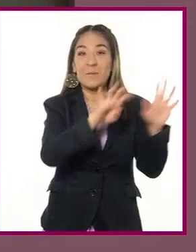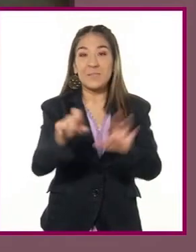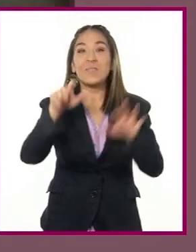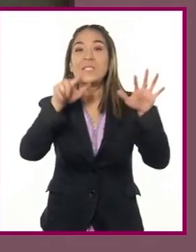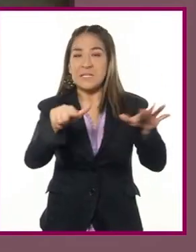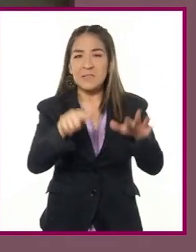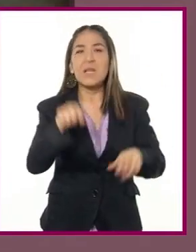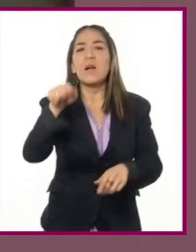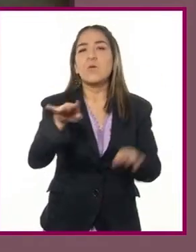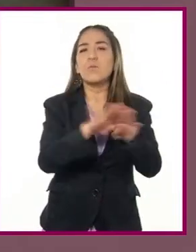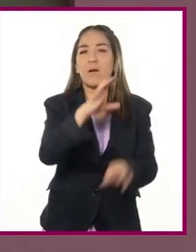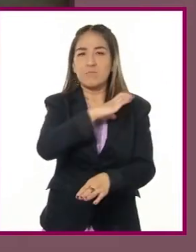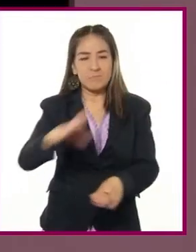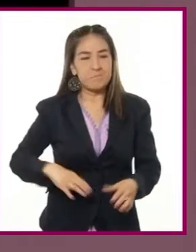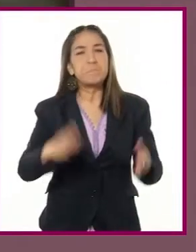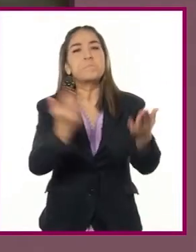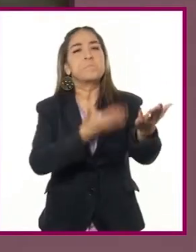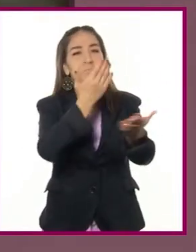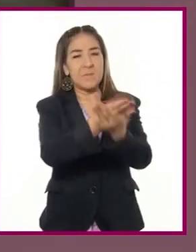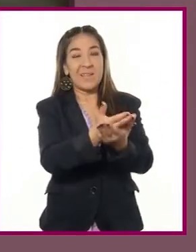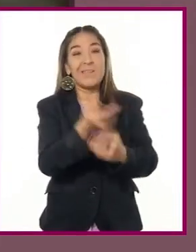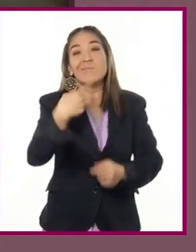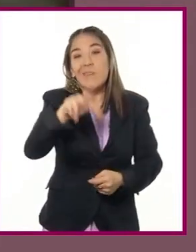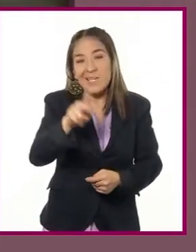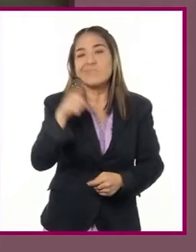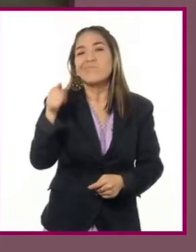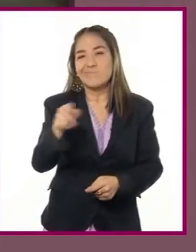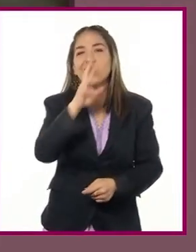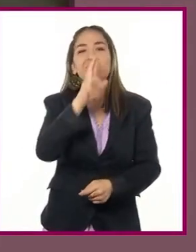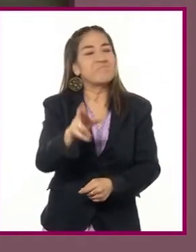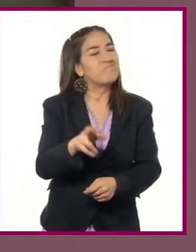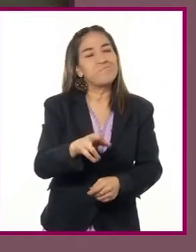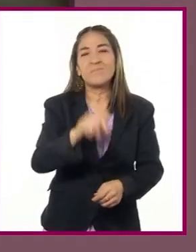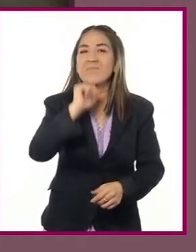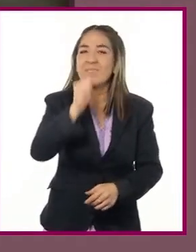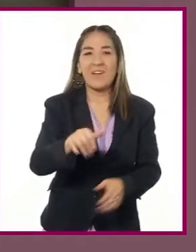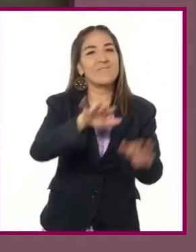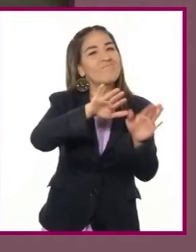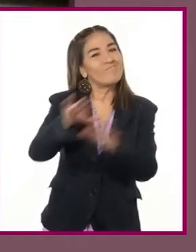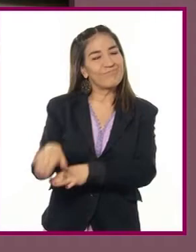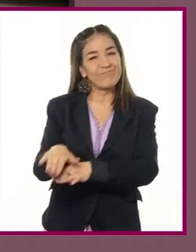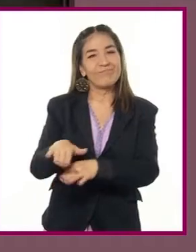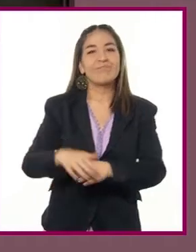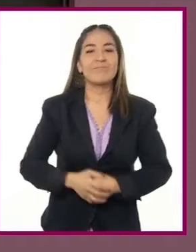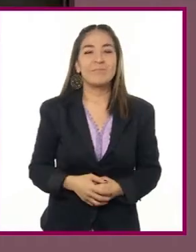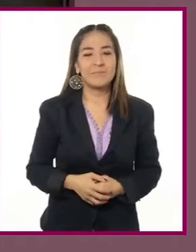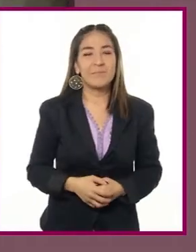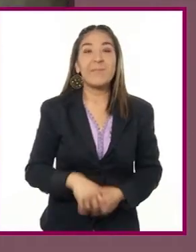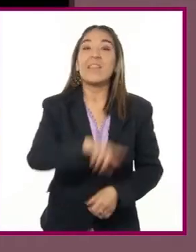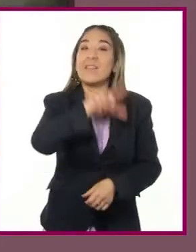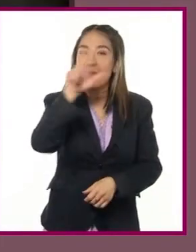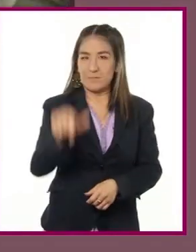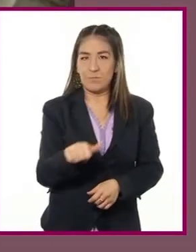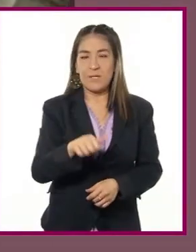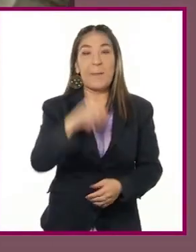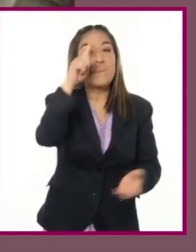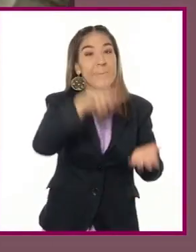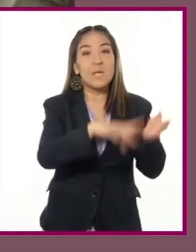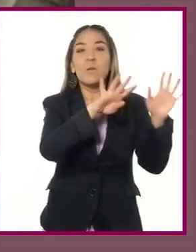presentó como candidata a diputada, pero el resultado fue rechazado por el colegio electoral. Finalmente,